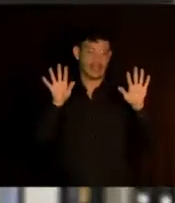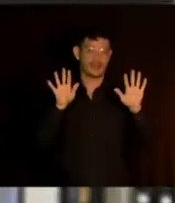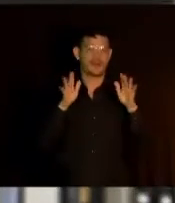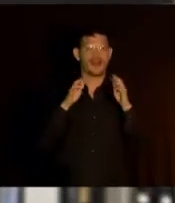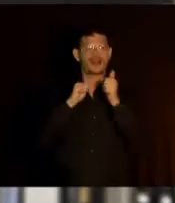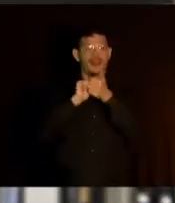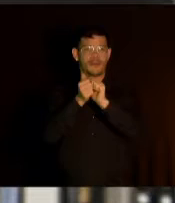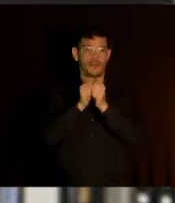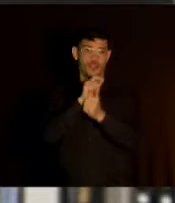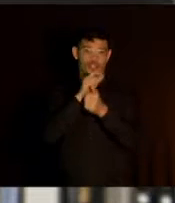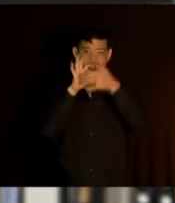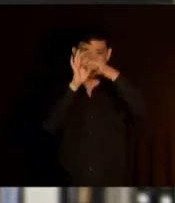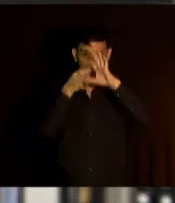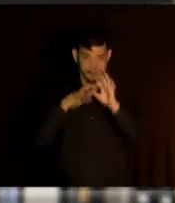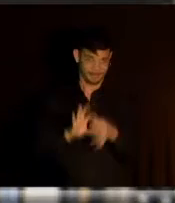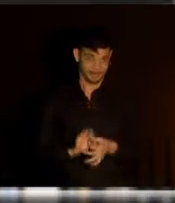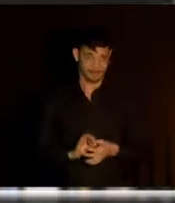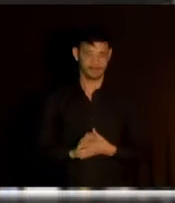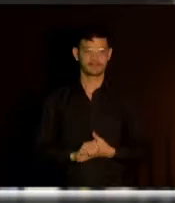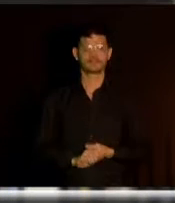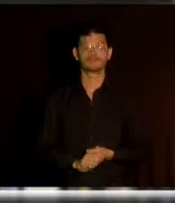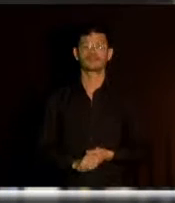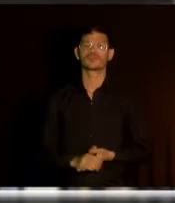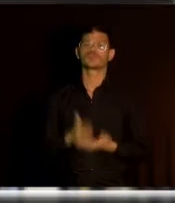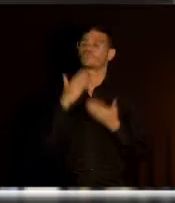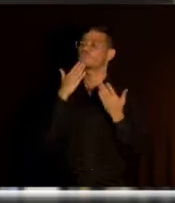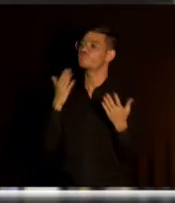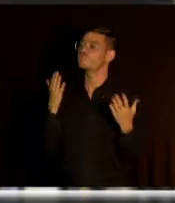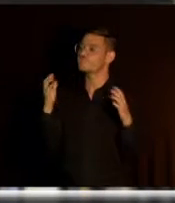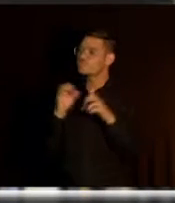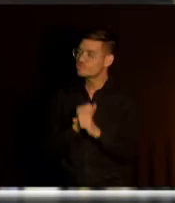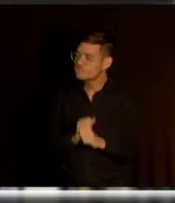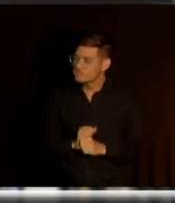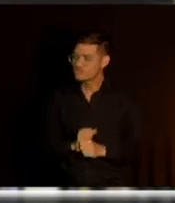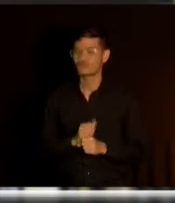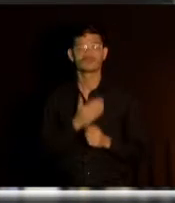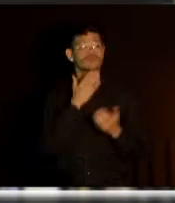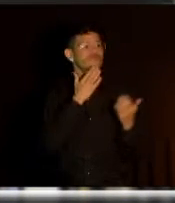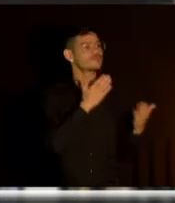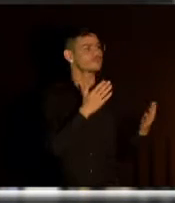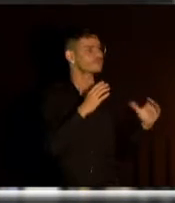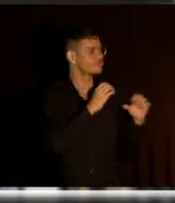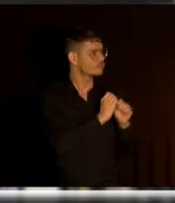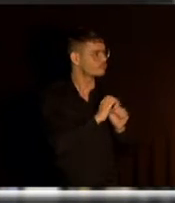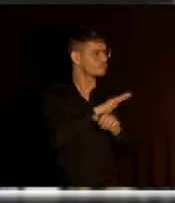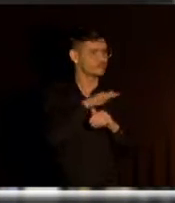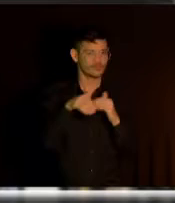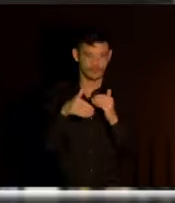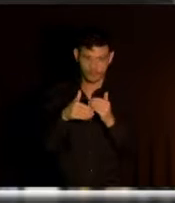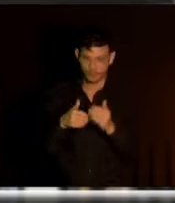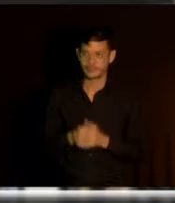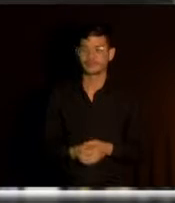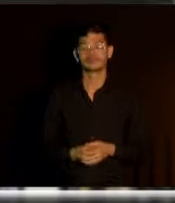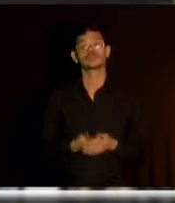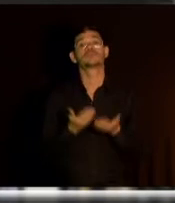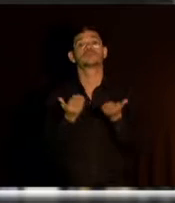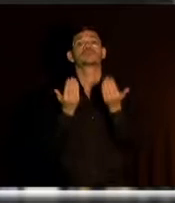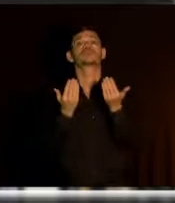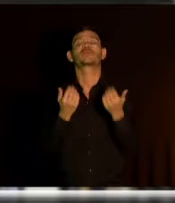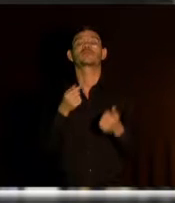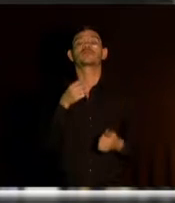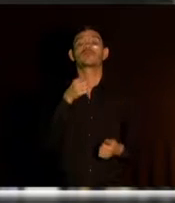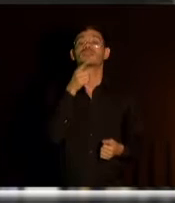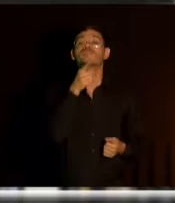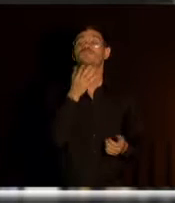Muy buenas noches, Eric. Muy buenas noches a todos. Bueno, doctor Pedro, ¿cuál es esa la posición